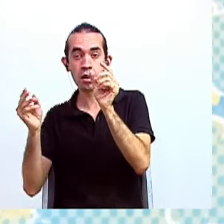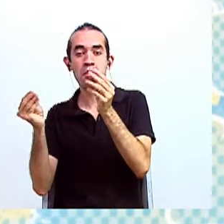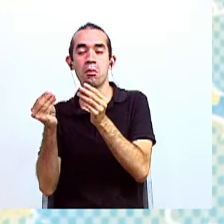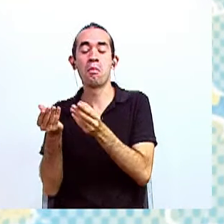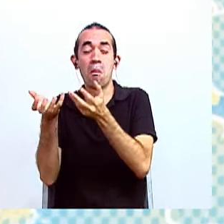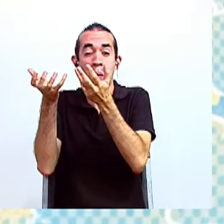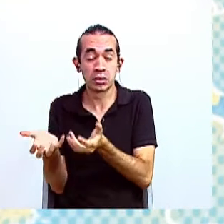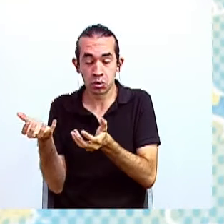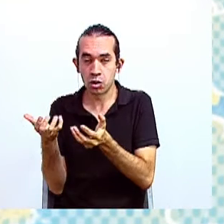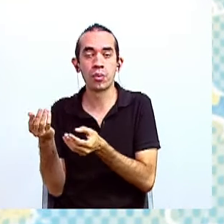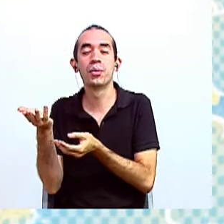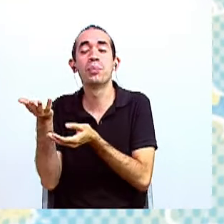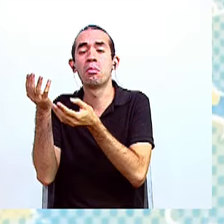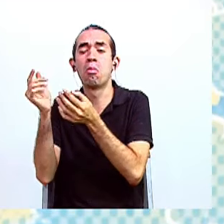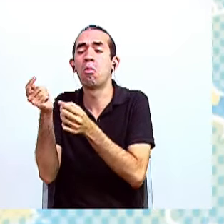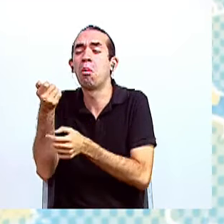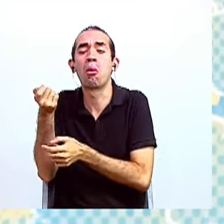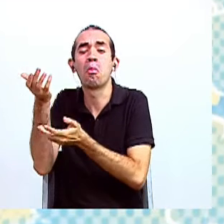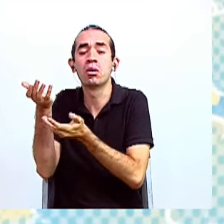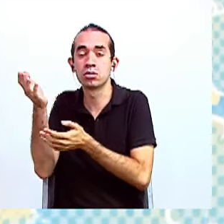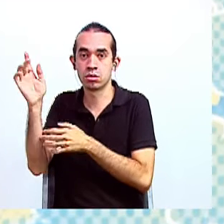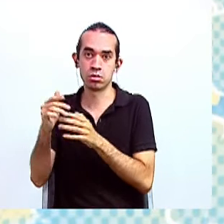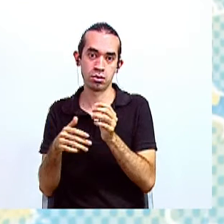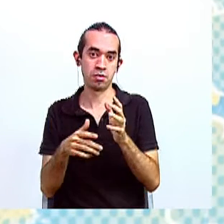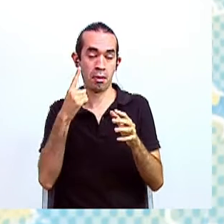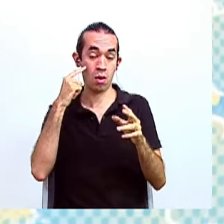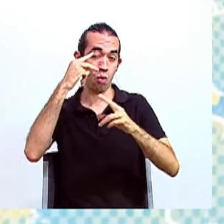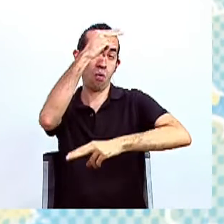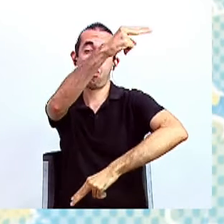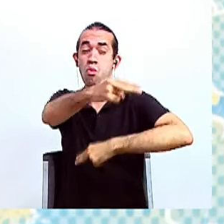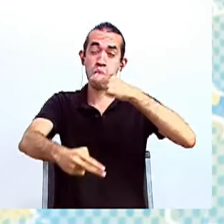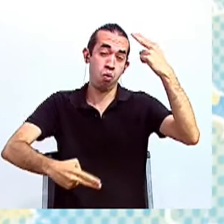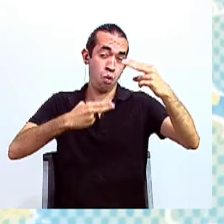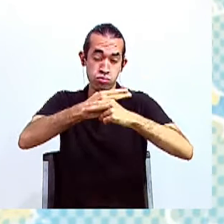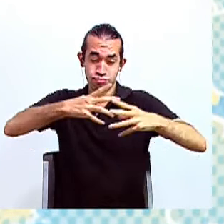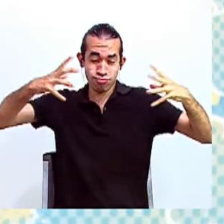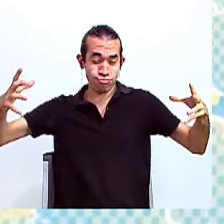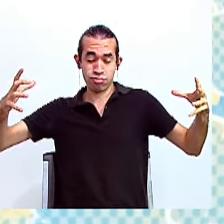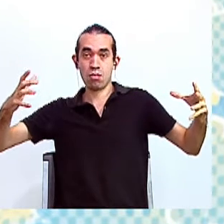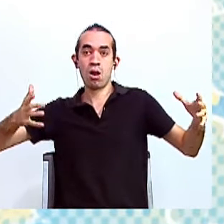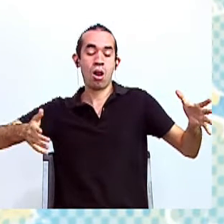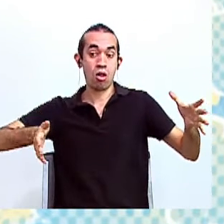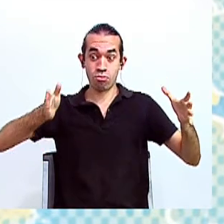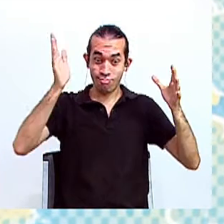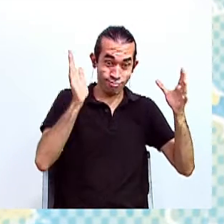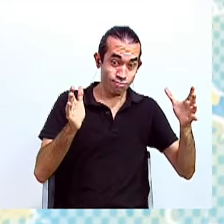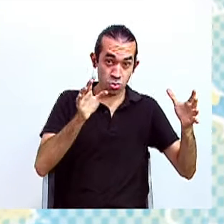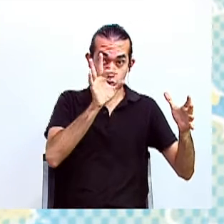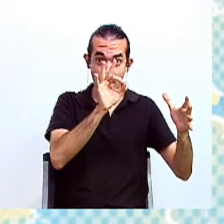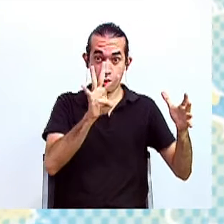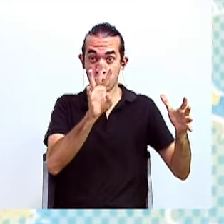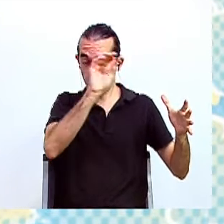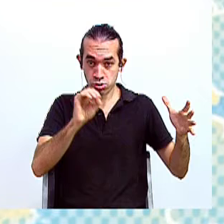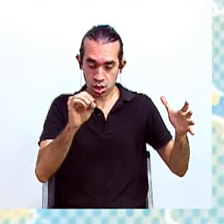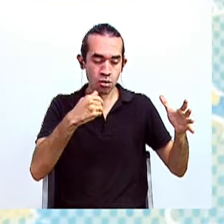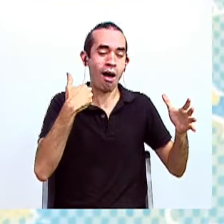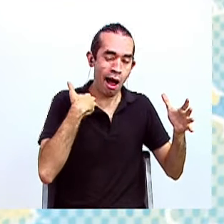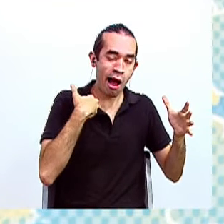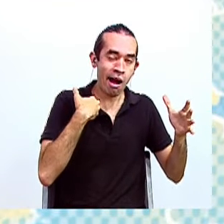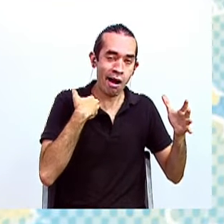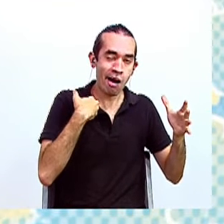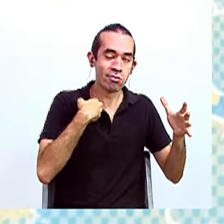También es el más abundante en el universo. El 94% de los elementos del universo son hidrógeno. También